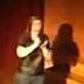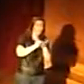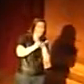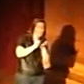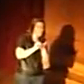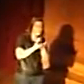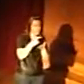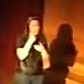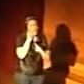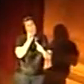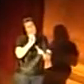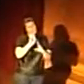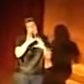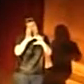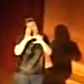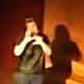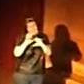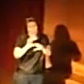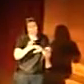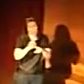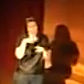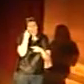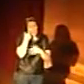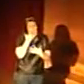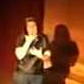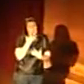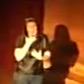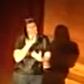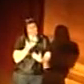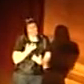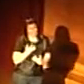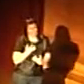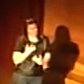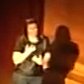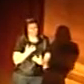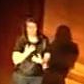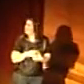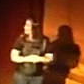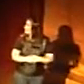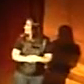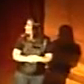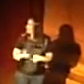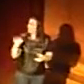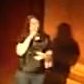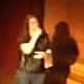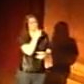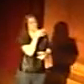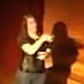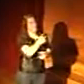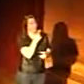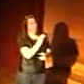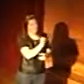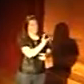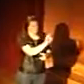la ruina con melancolía no y es verdad Así estaba el claustro de San Juan de relles Oye dirá usted pero si está perfecto está estupendo fantástico